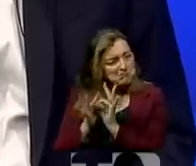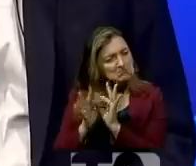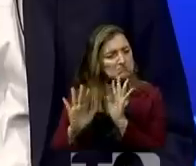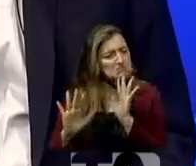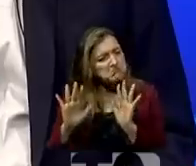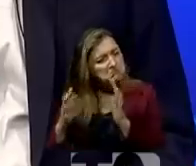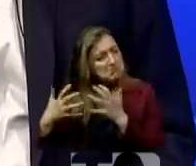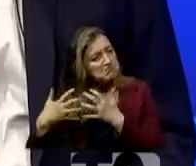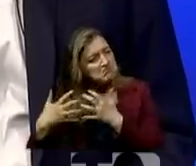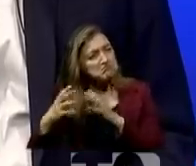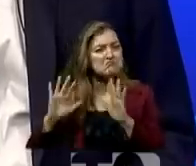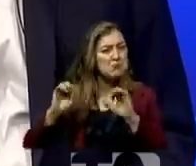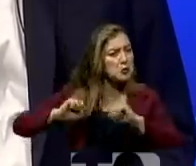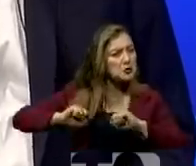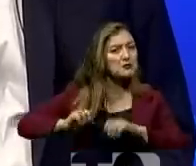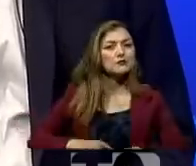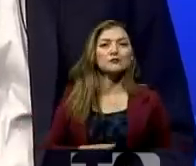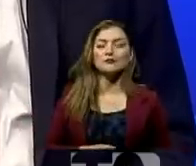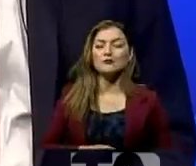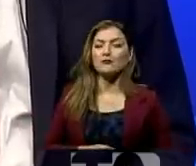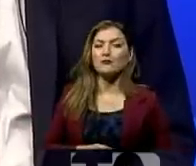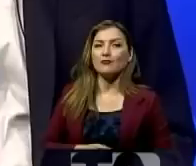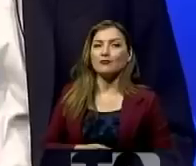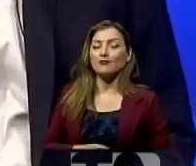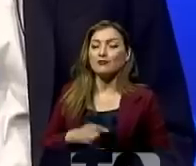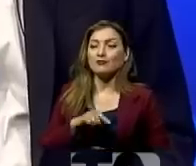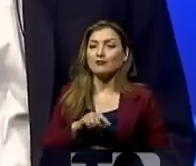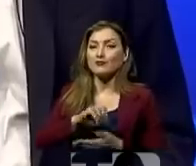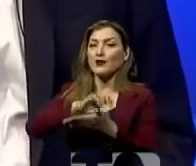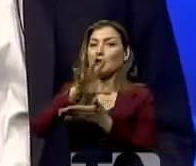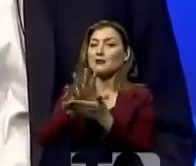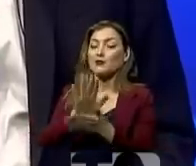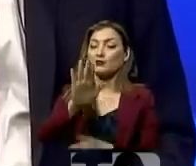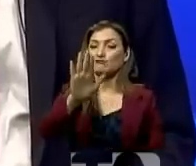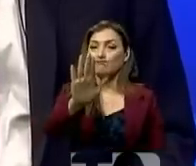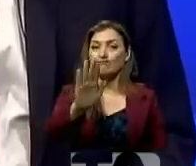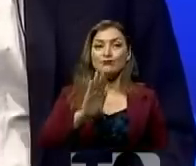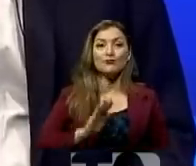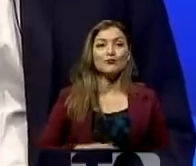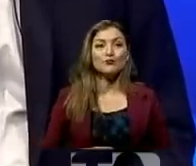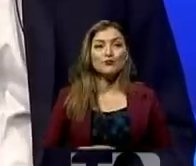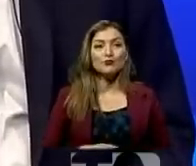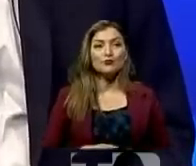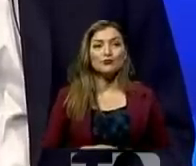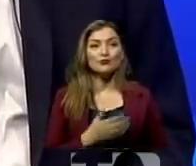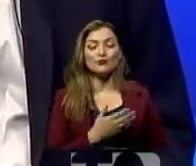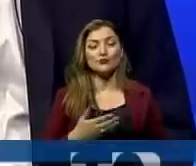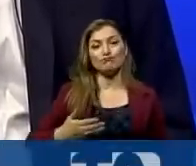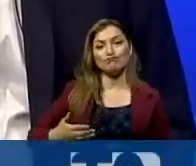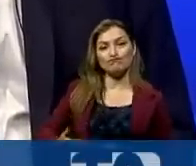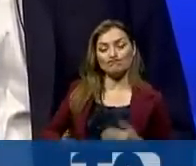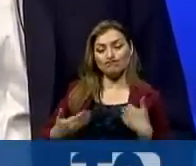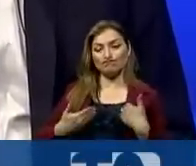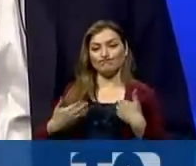sentido wallis eso corresponde a la asamblea nacional lo que corresponde al ejecutivo